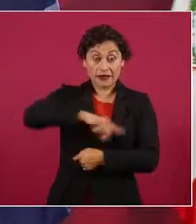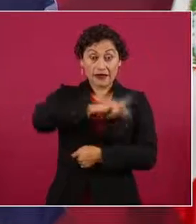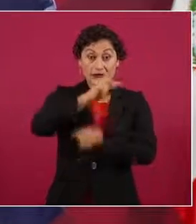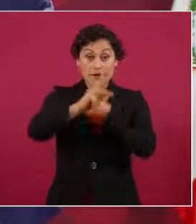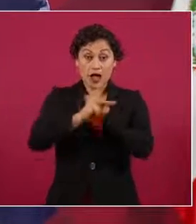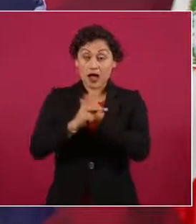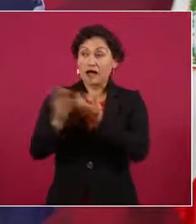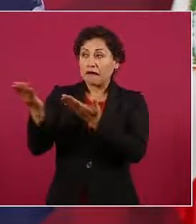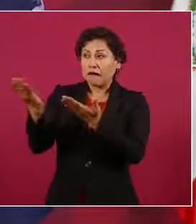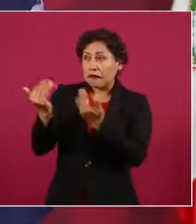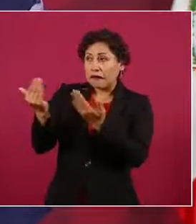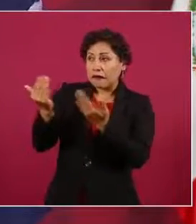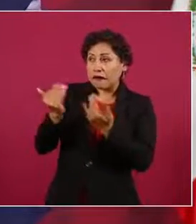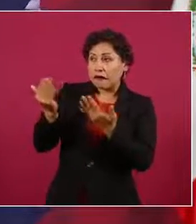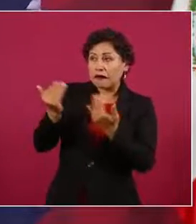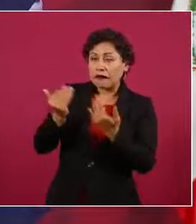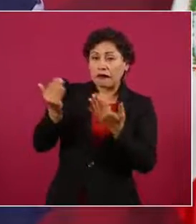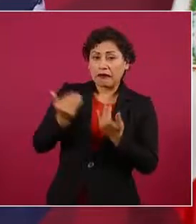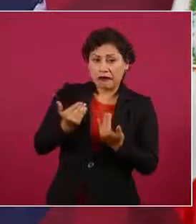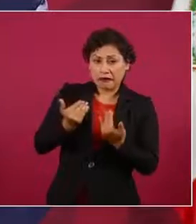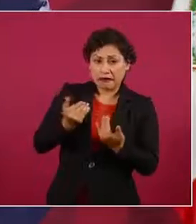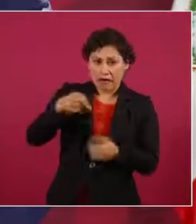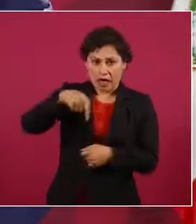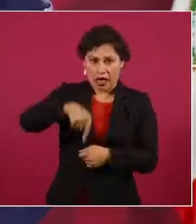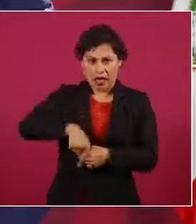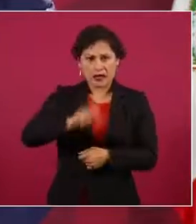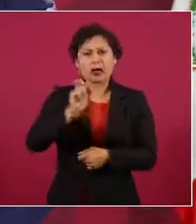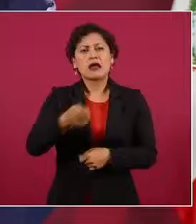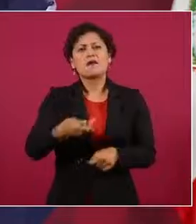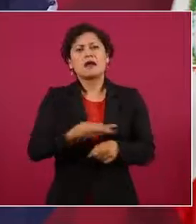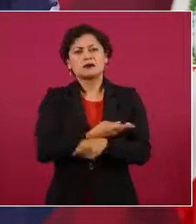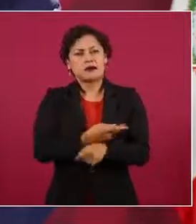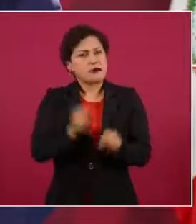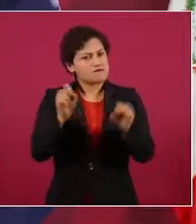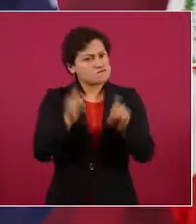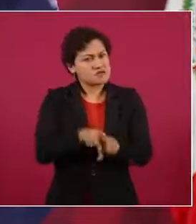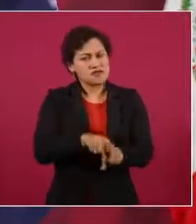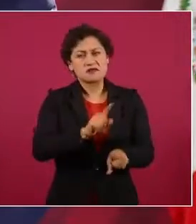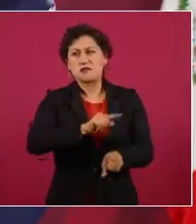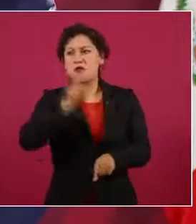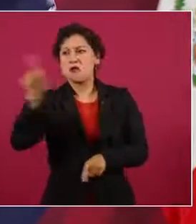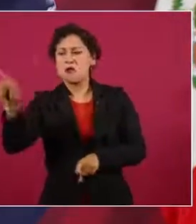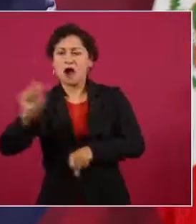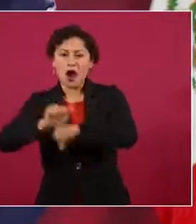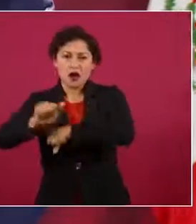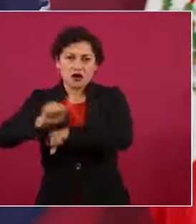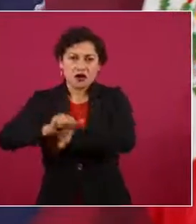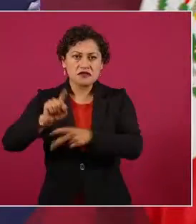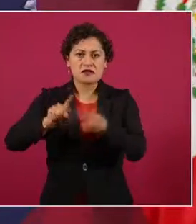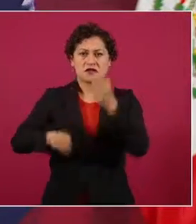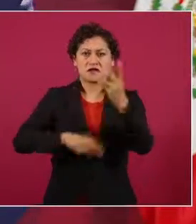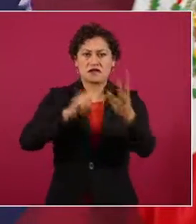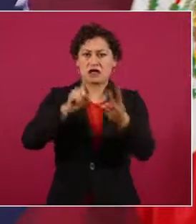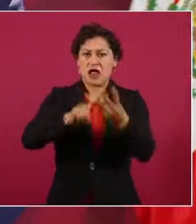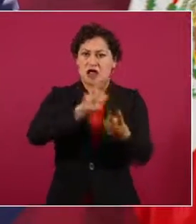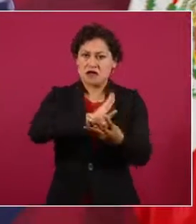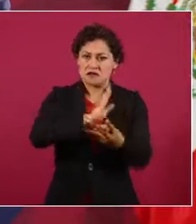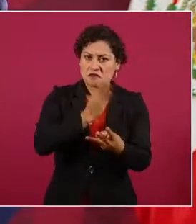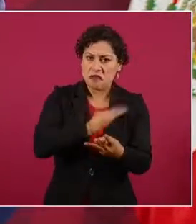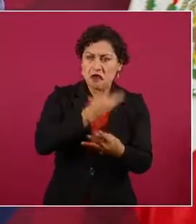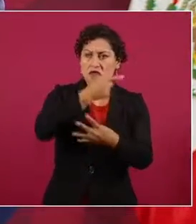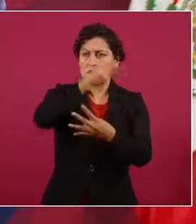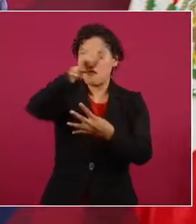Y la agenda que aplicaban en México, la aplicaban en Argentina y la aplicaban en España y la aplicaban en todos lados.